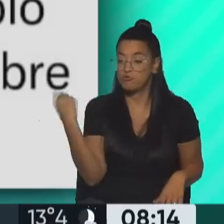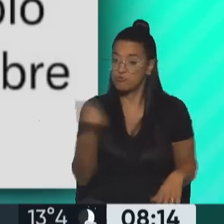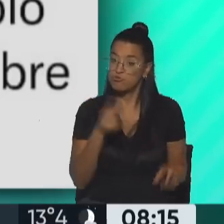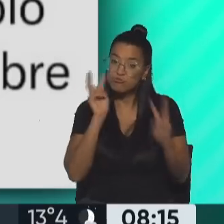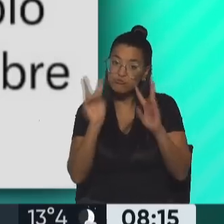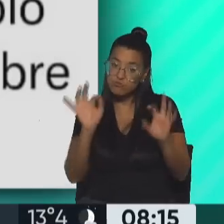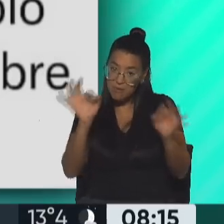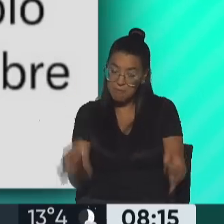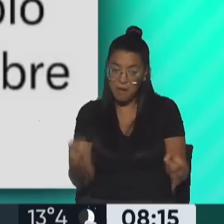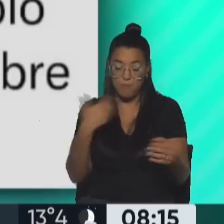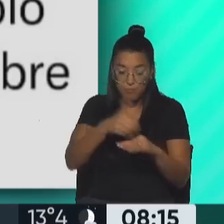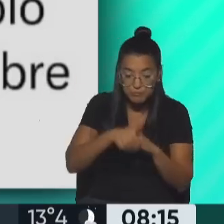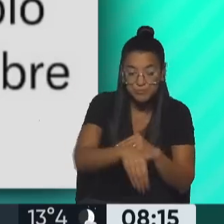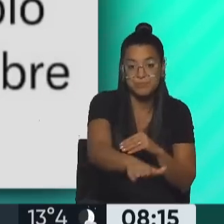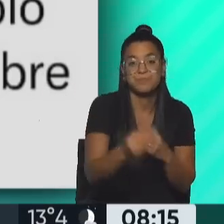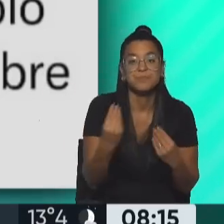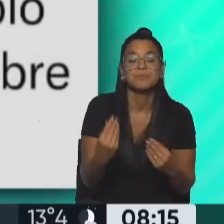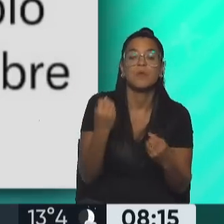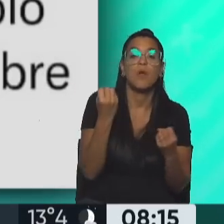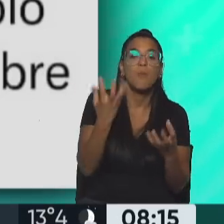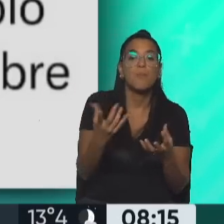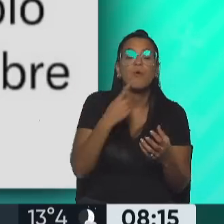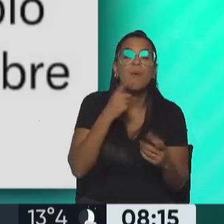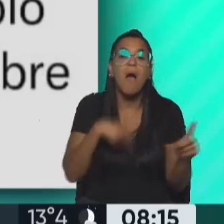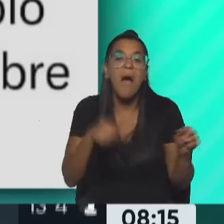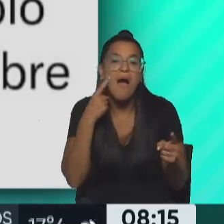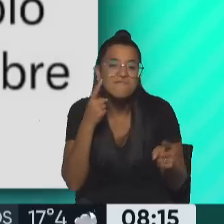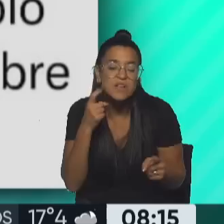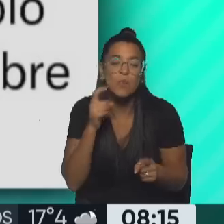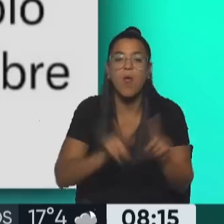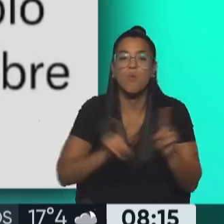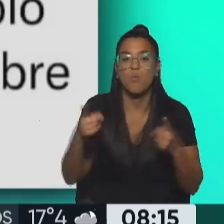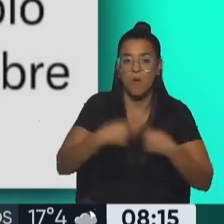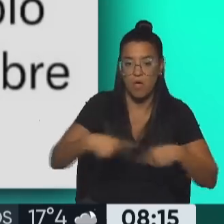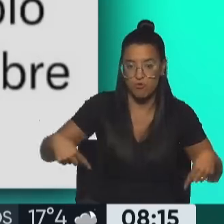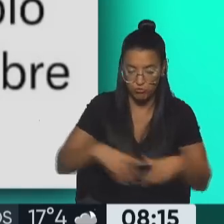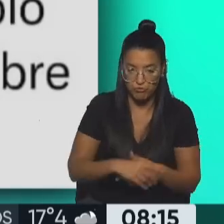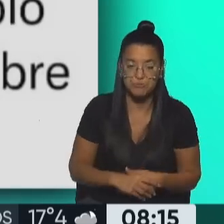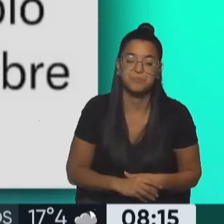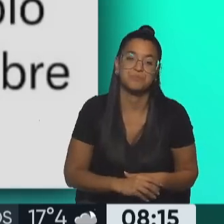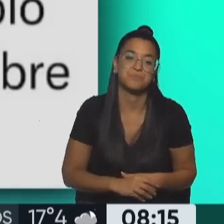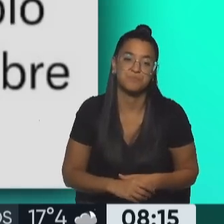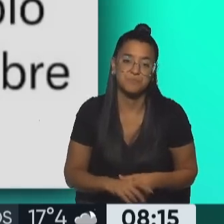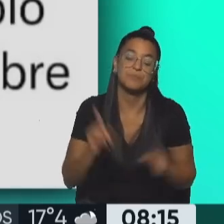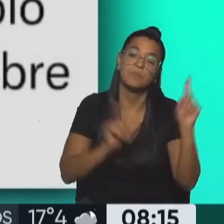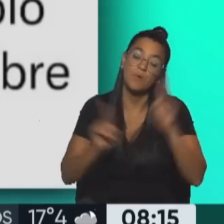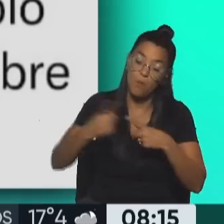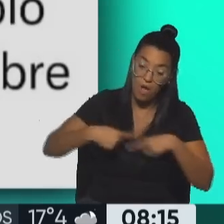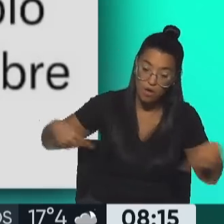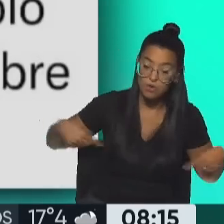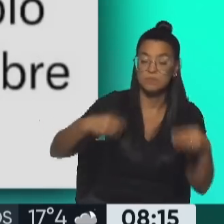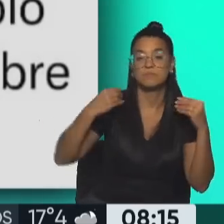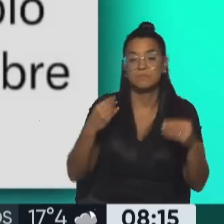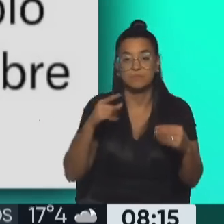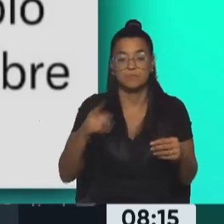cuenta de ahora en más y en los futuros días porque vamos a ir averiguando algunas cosas que van pasando y algunas cosas que hay detrás